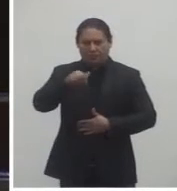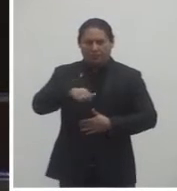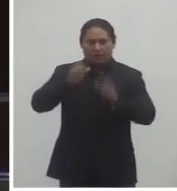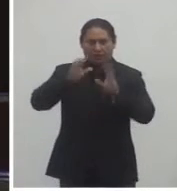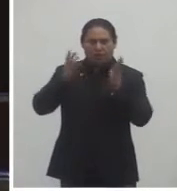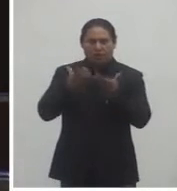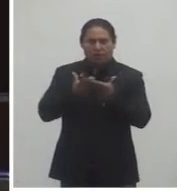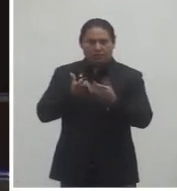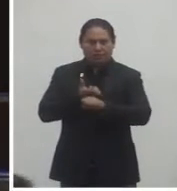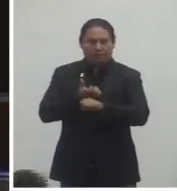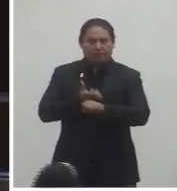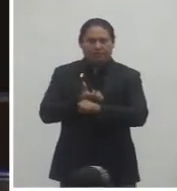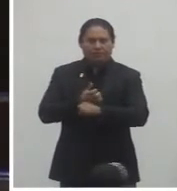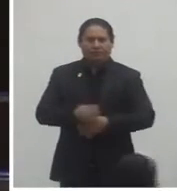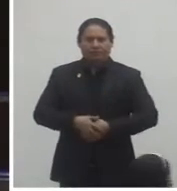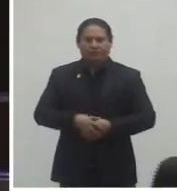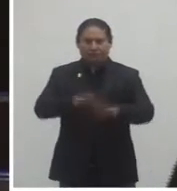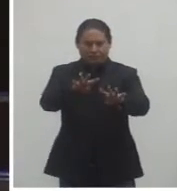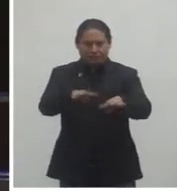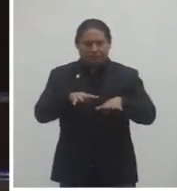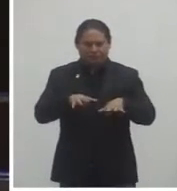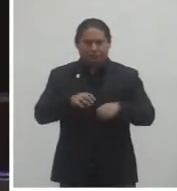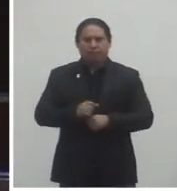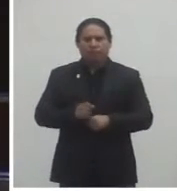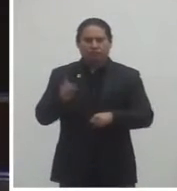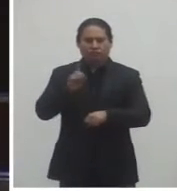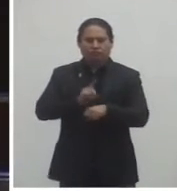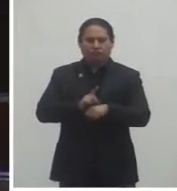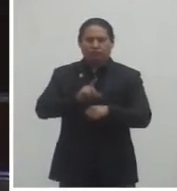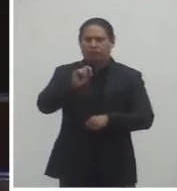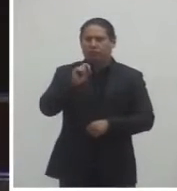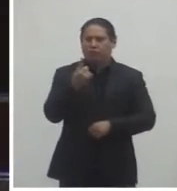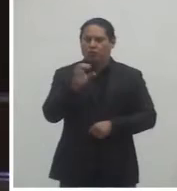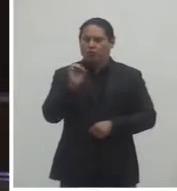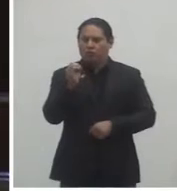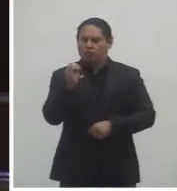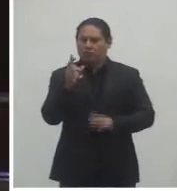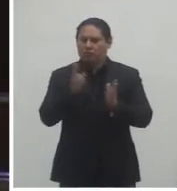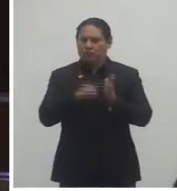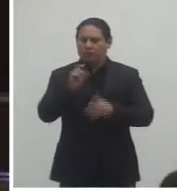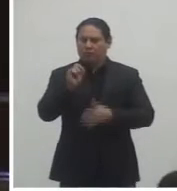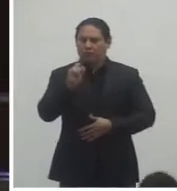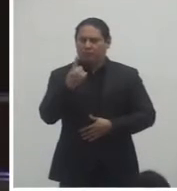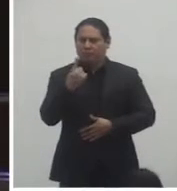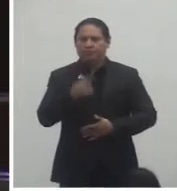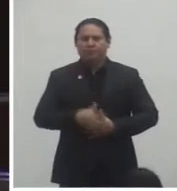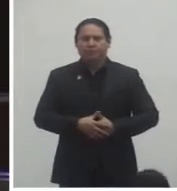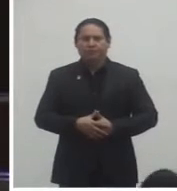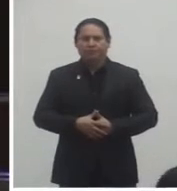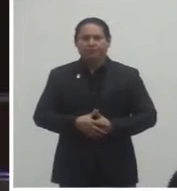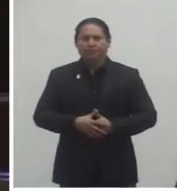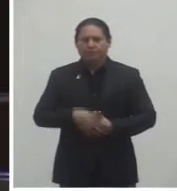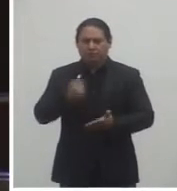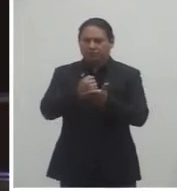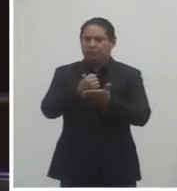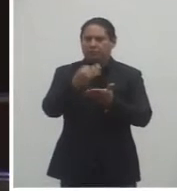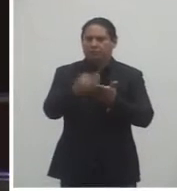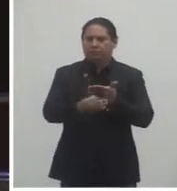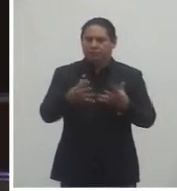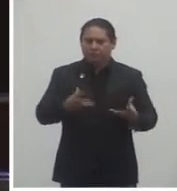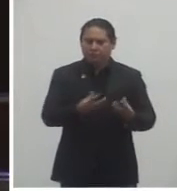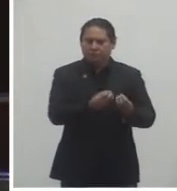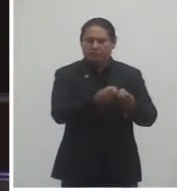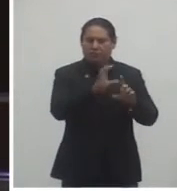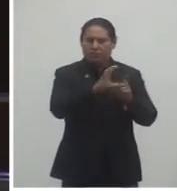Poder Legislativo, en sesión celebrada el pasado 21 de octubre del 2021, se aprobó la integración